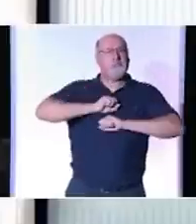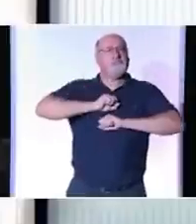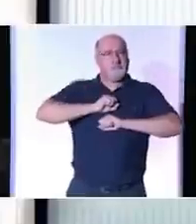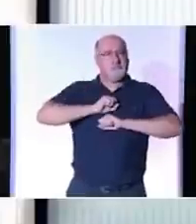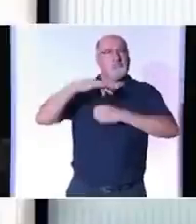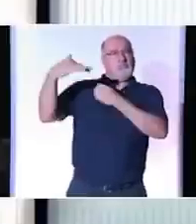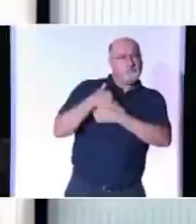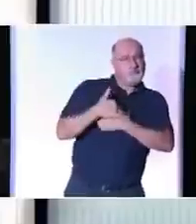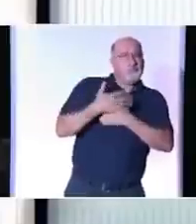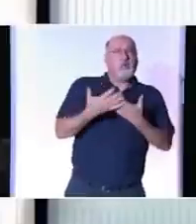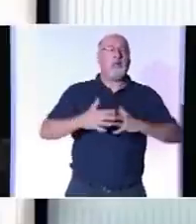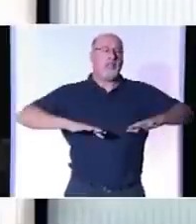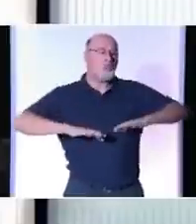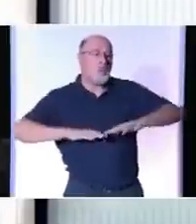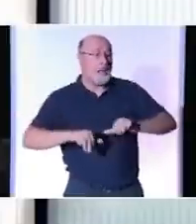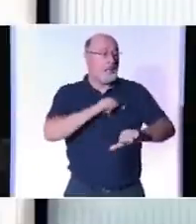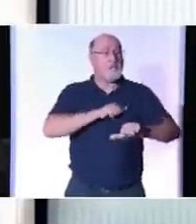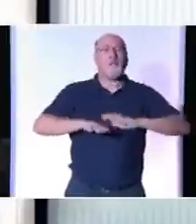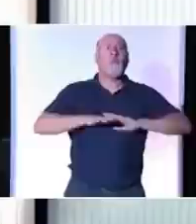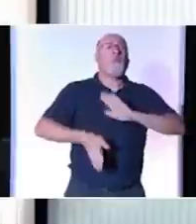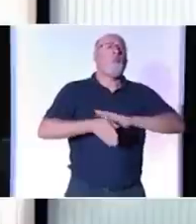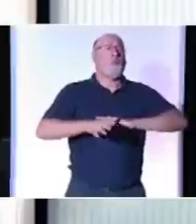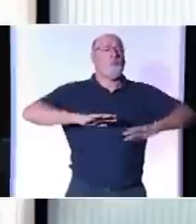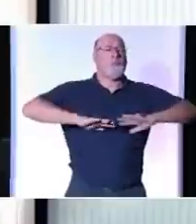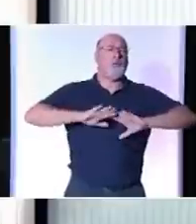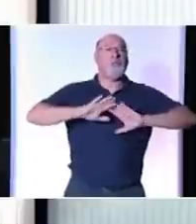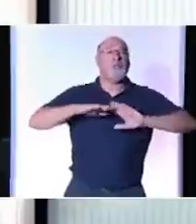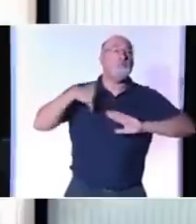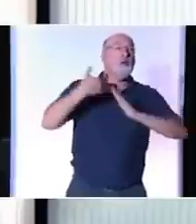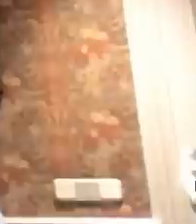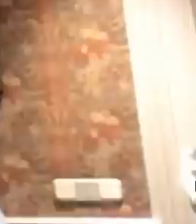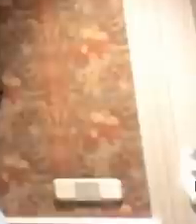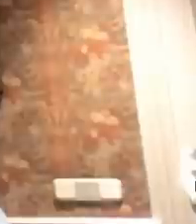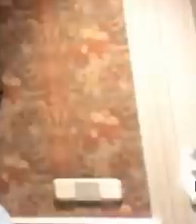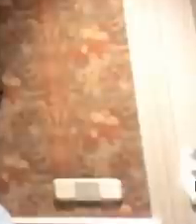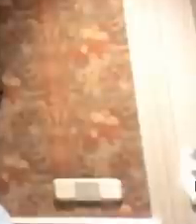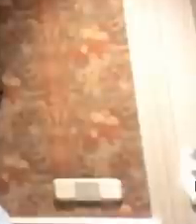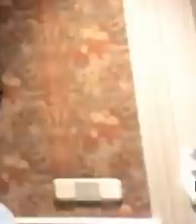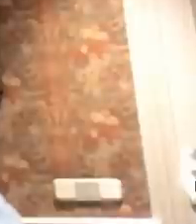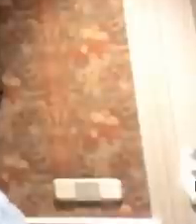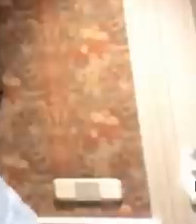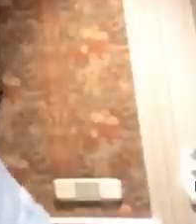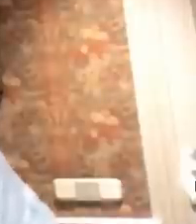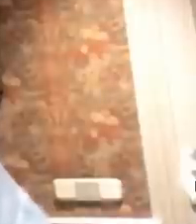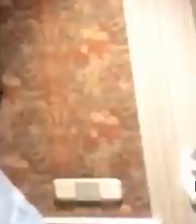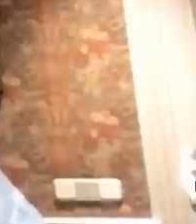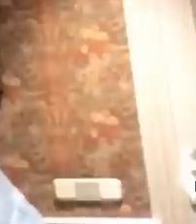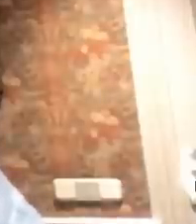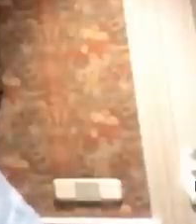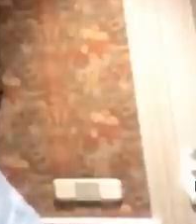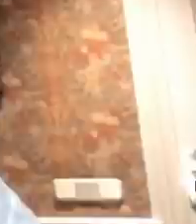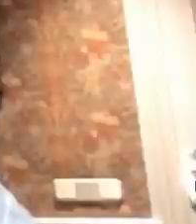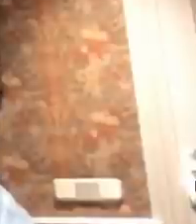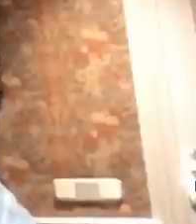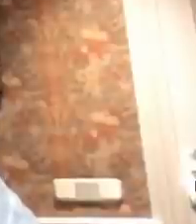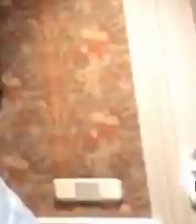tengo dos opciones. La primera es no contratarlo. Y ahí está lo que tú dices, que afecta fundamentalmente a la juventud, a la clase más joven